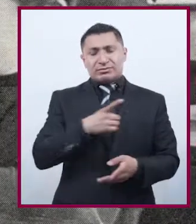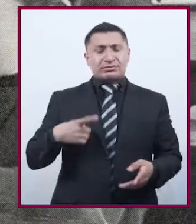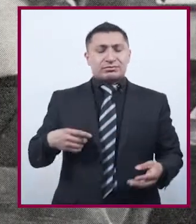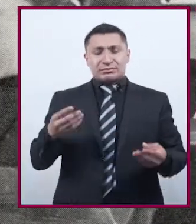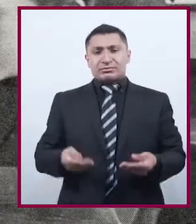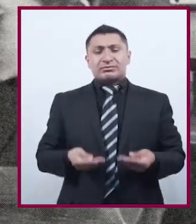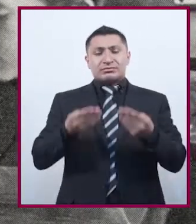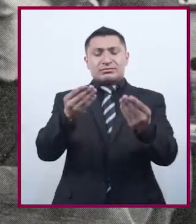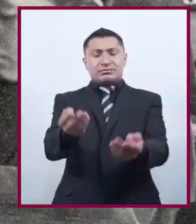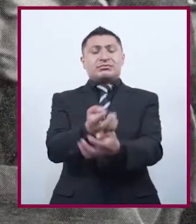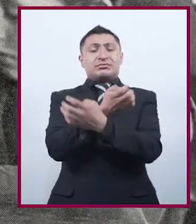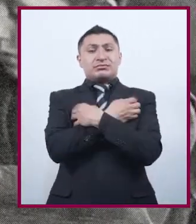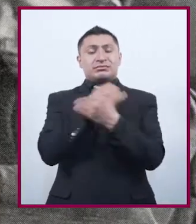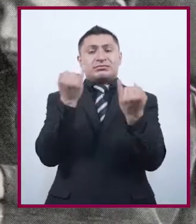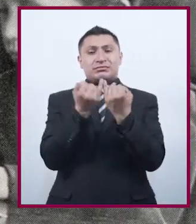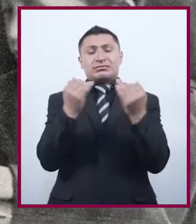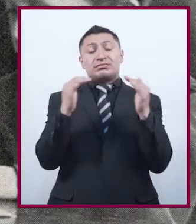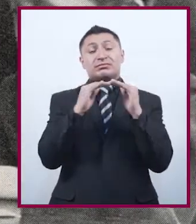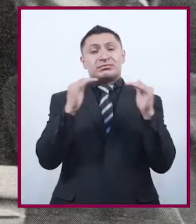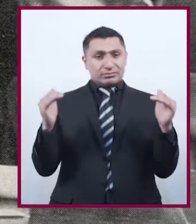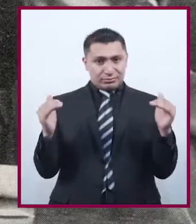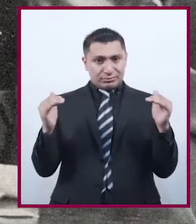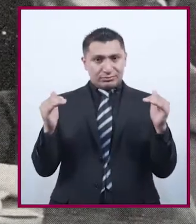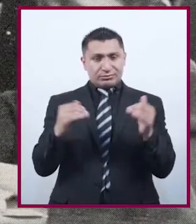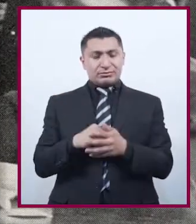recibir una educación igualitaria.